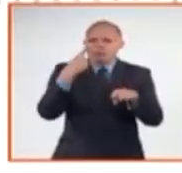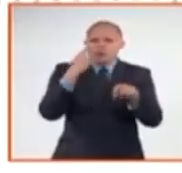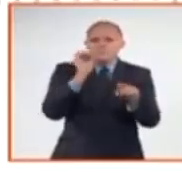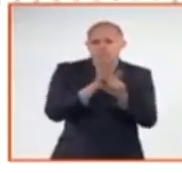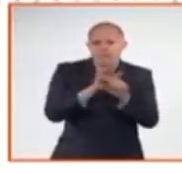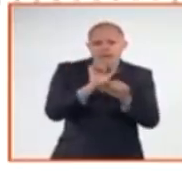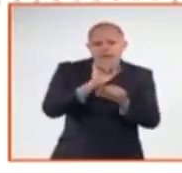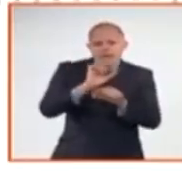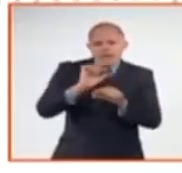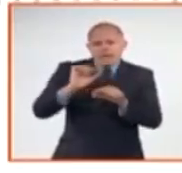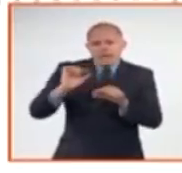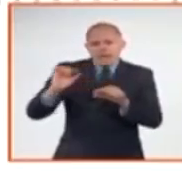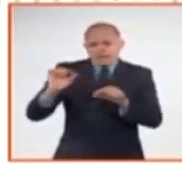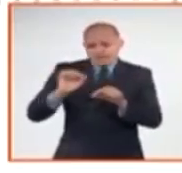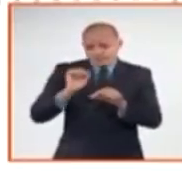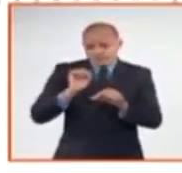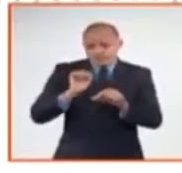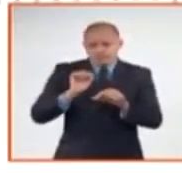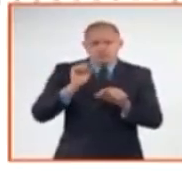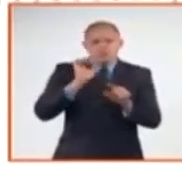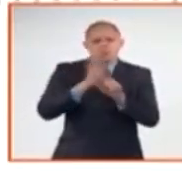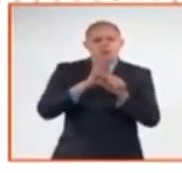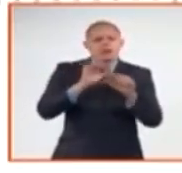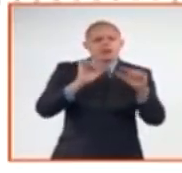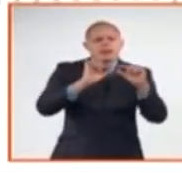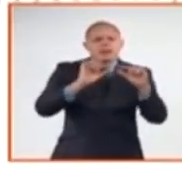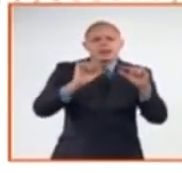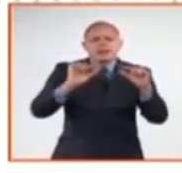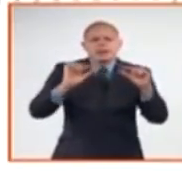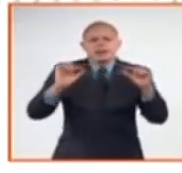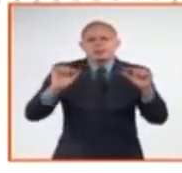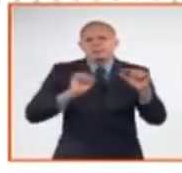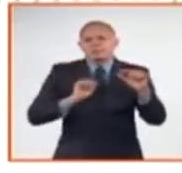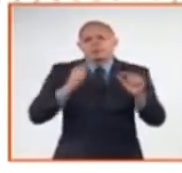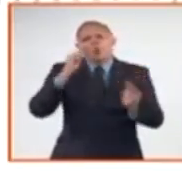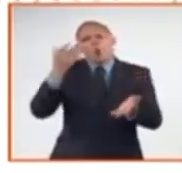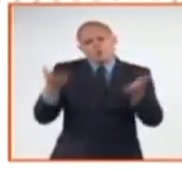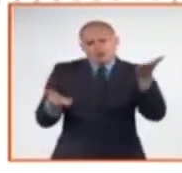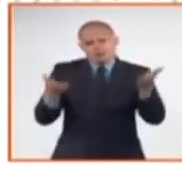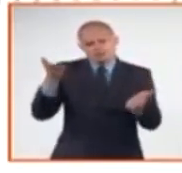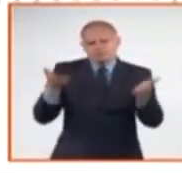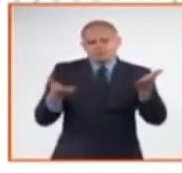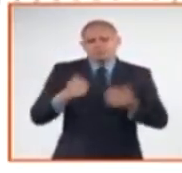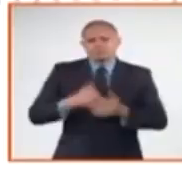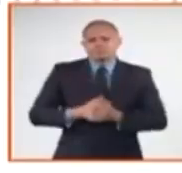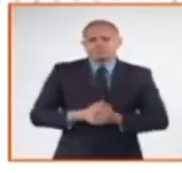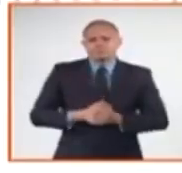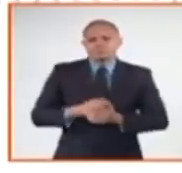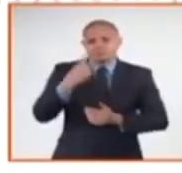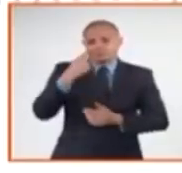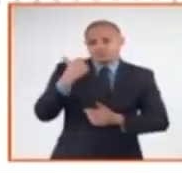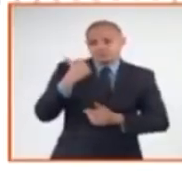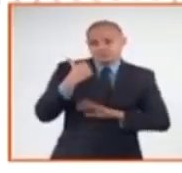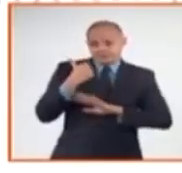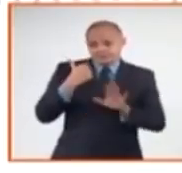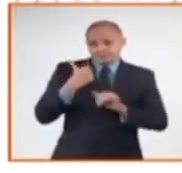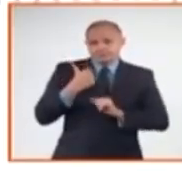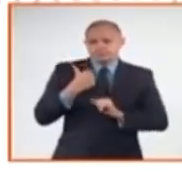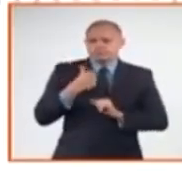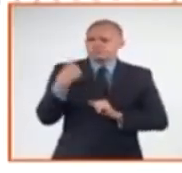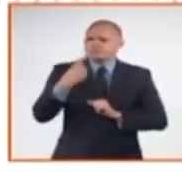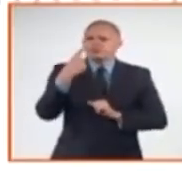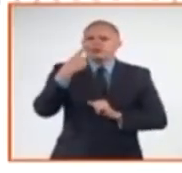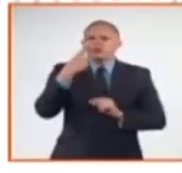infectadas con el virus por un millón de habitantes como se puede ver en el gráfico o sea nosotros tuvimos un período de un